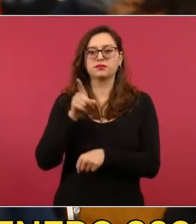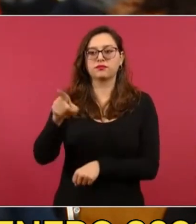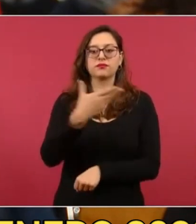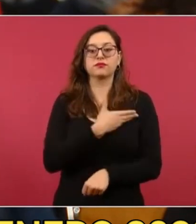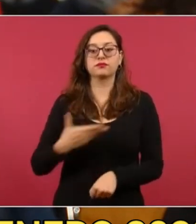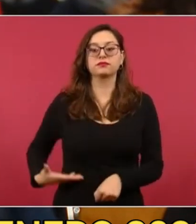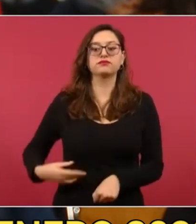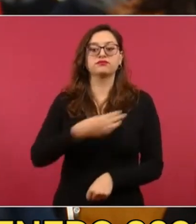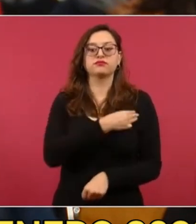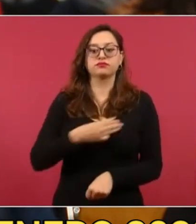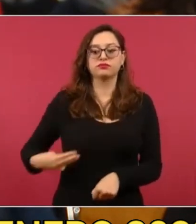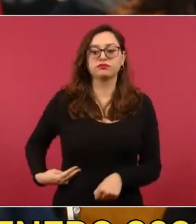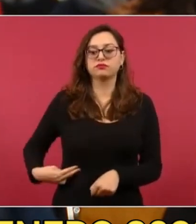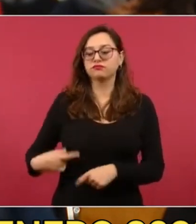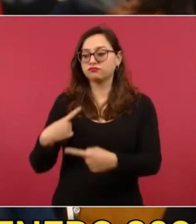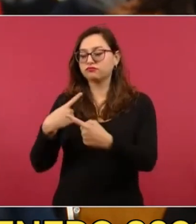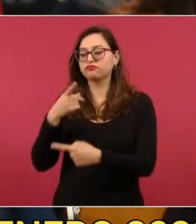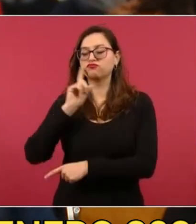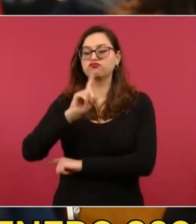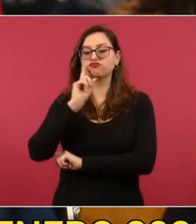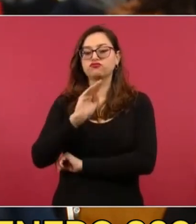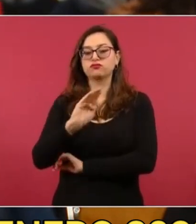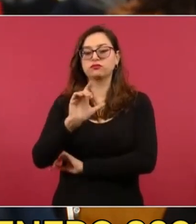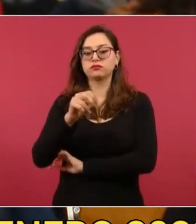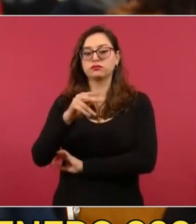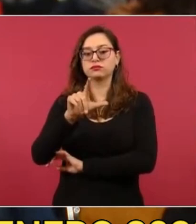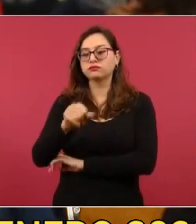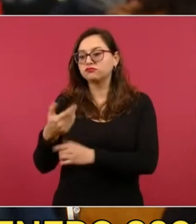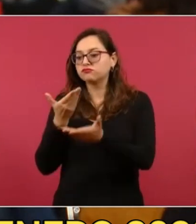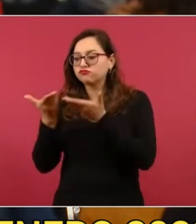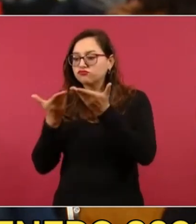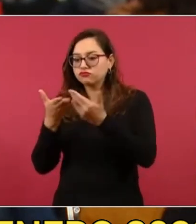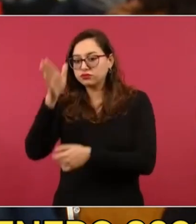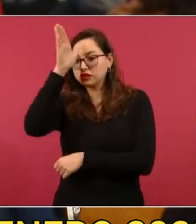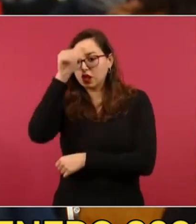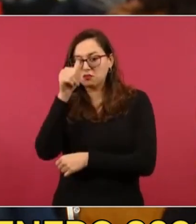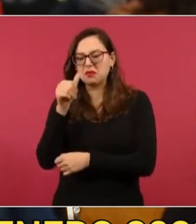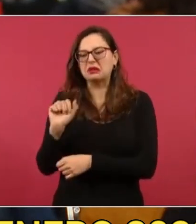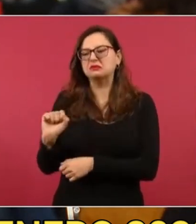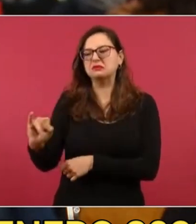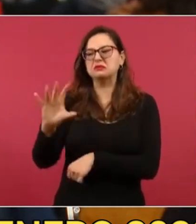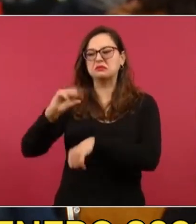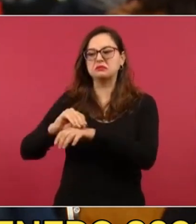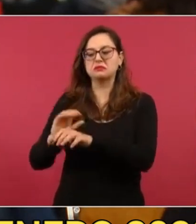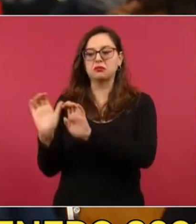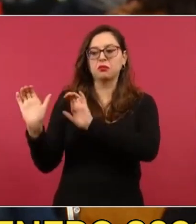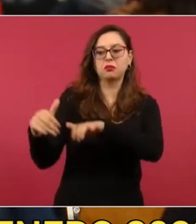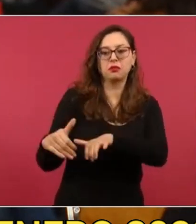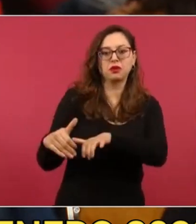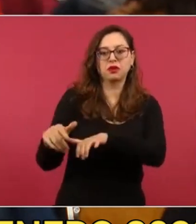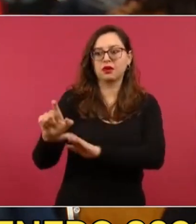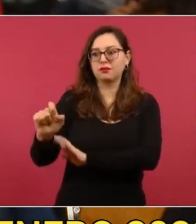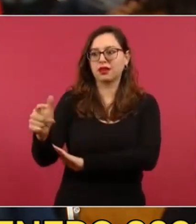presidenta municipal de ese municipio, Blanca Merari, ingresó, esto desplazando al sindicato